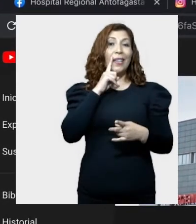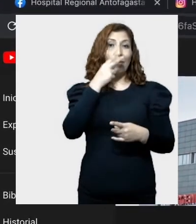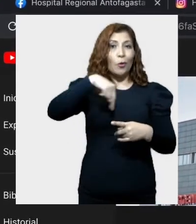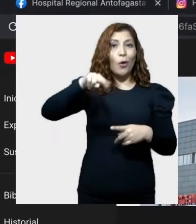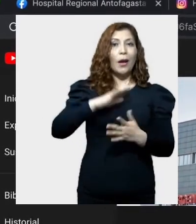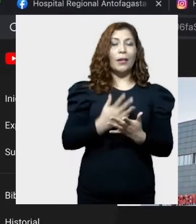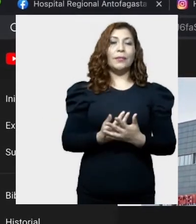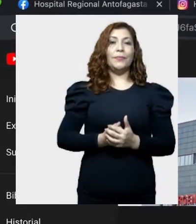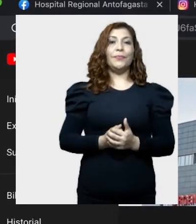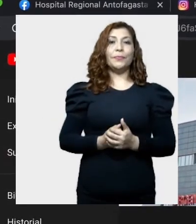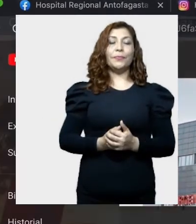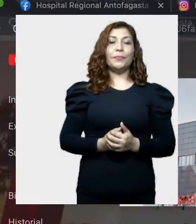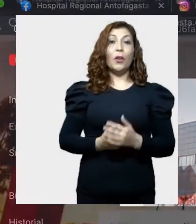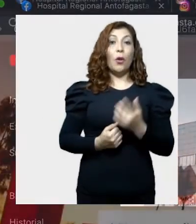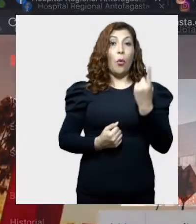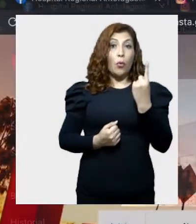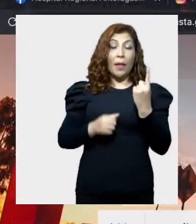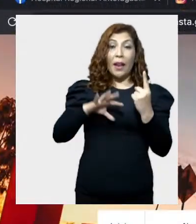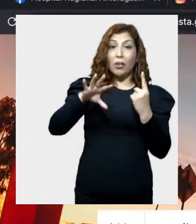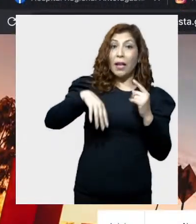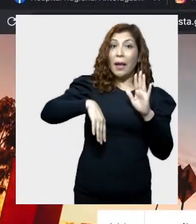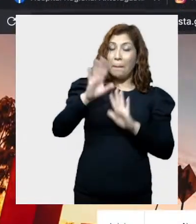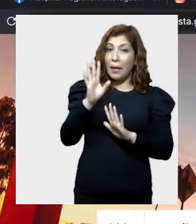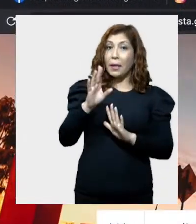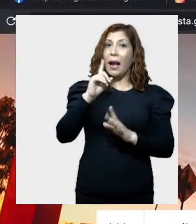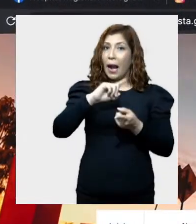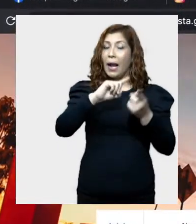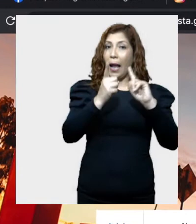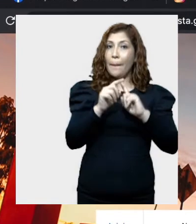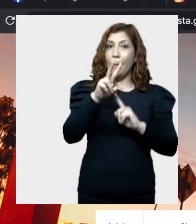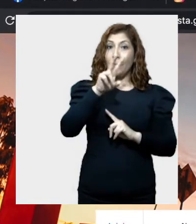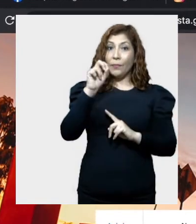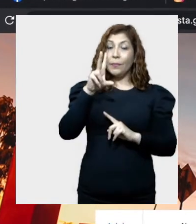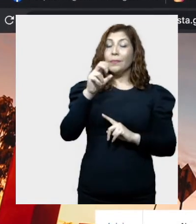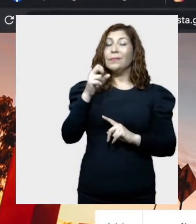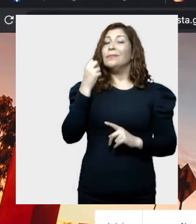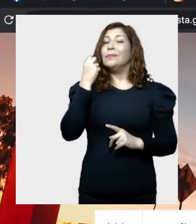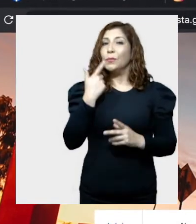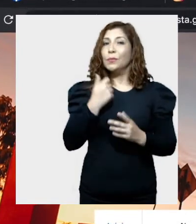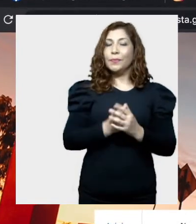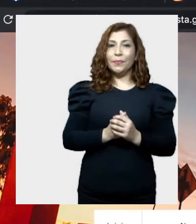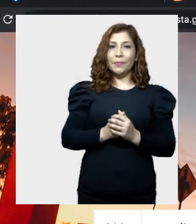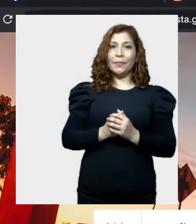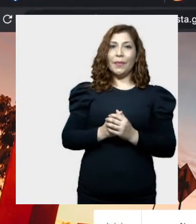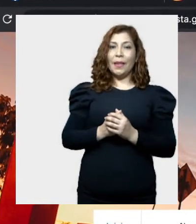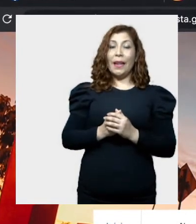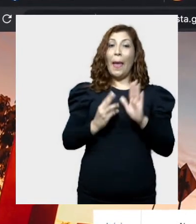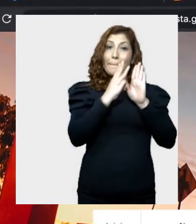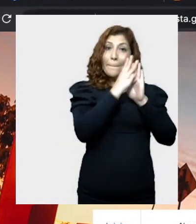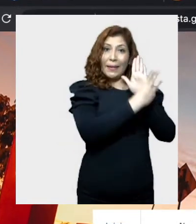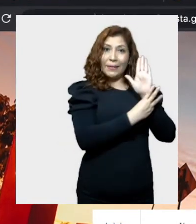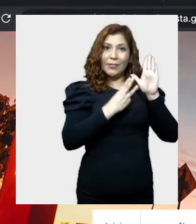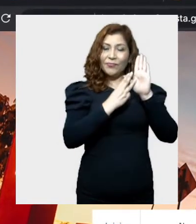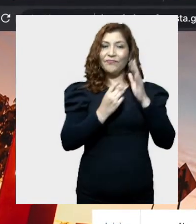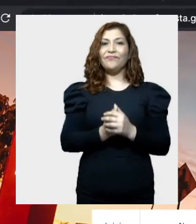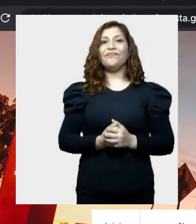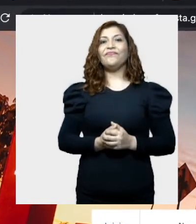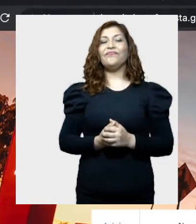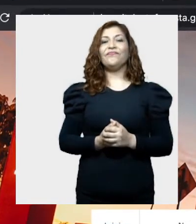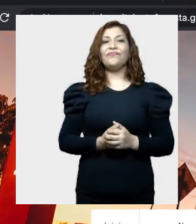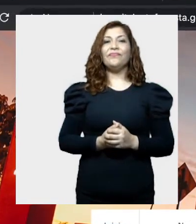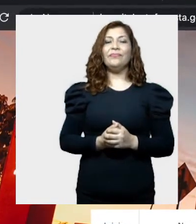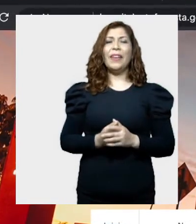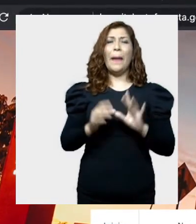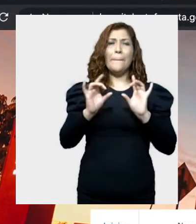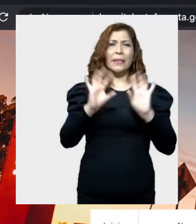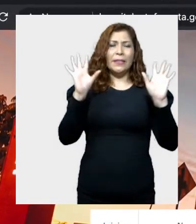contamos, y uno de los más que ha experimentado cambios durante el 2020 fue nuestra página web. En el caso específico